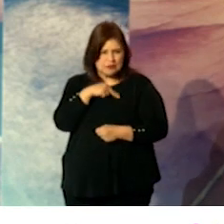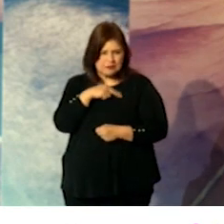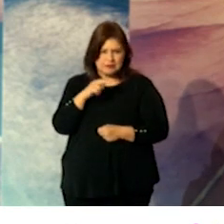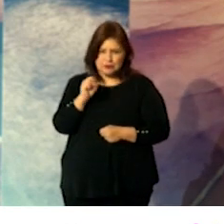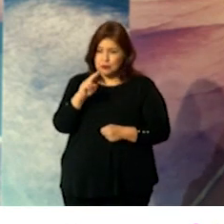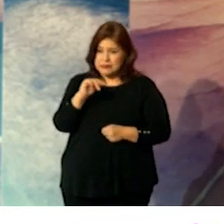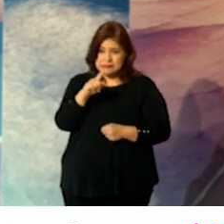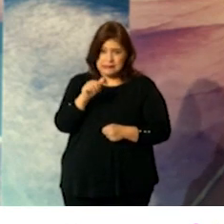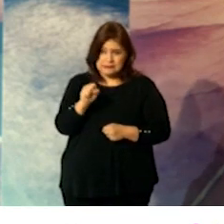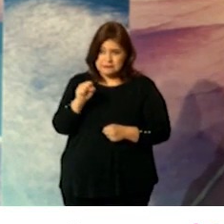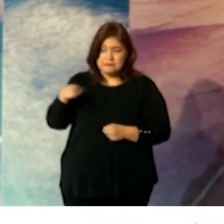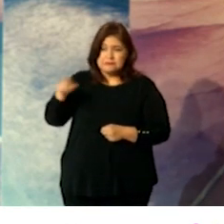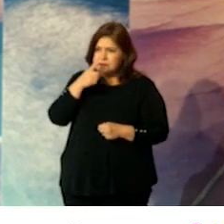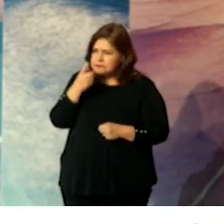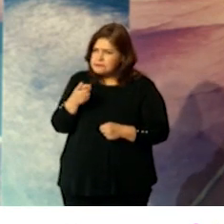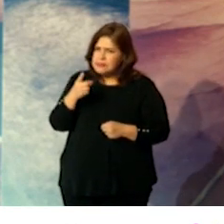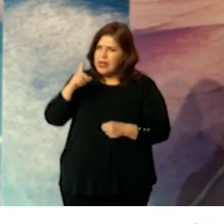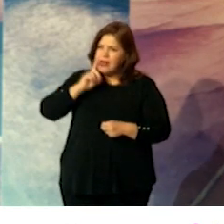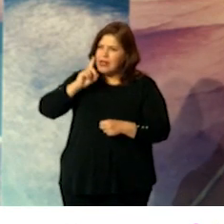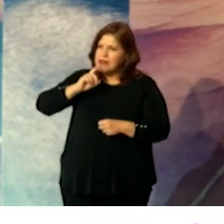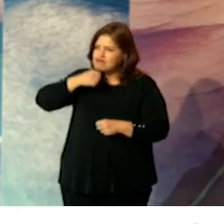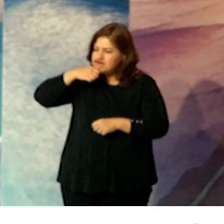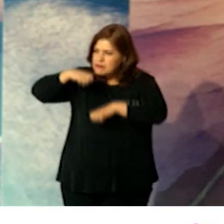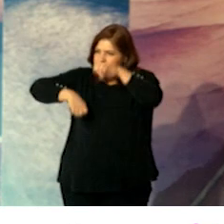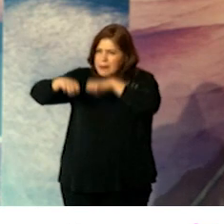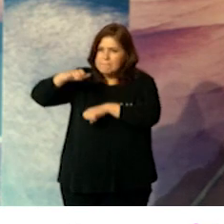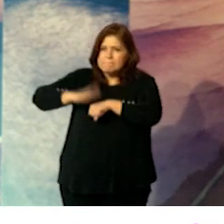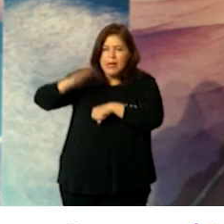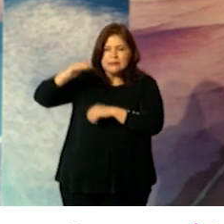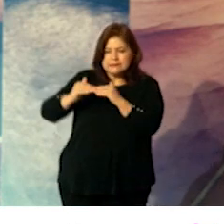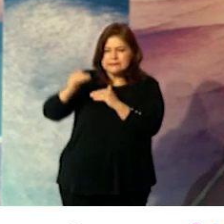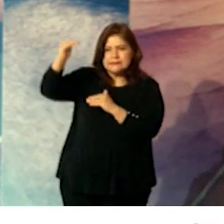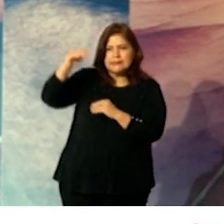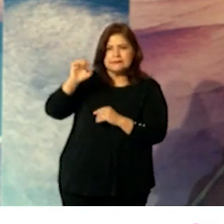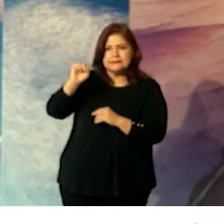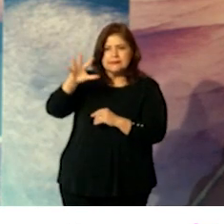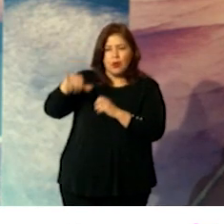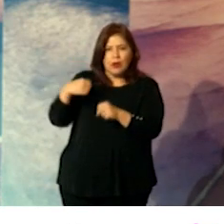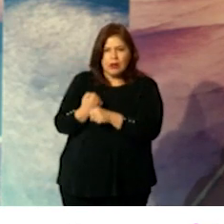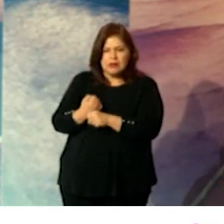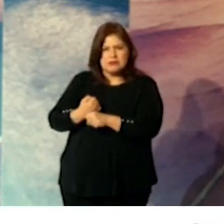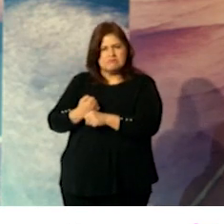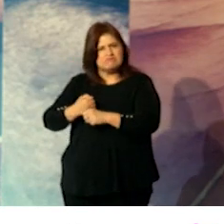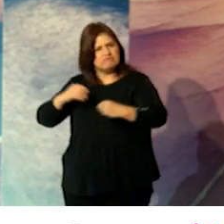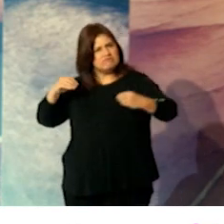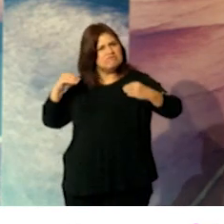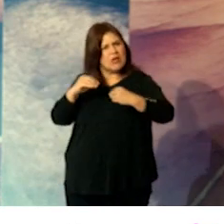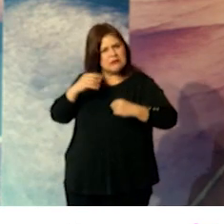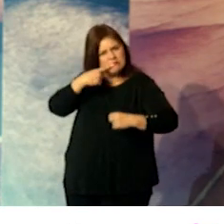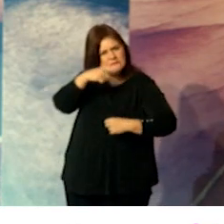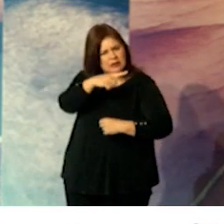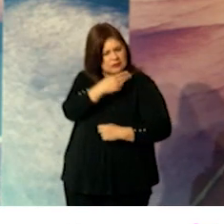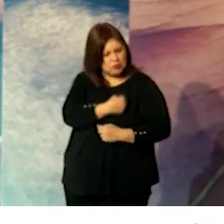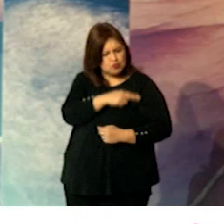Señoras, todas mayores de 65 años, presentaron una demanda contra el Estado